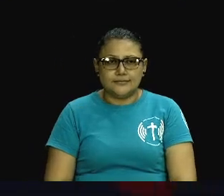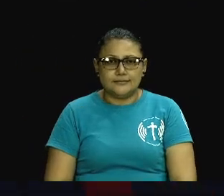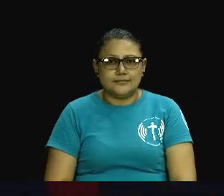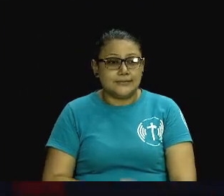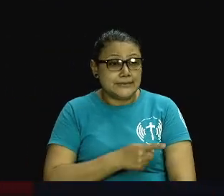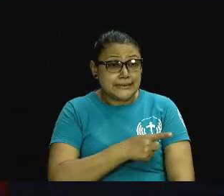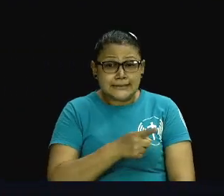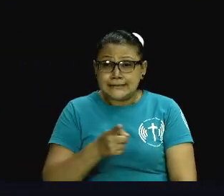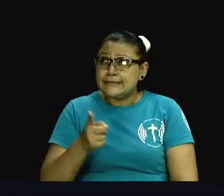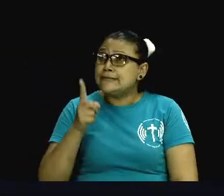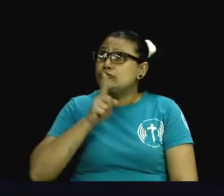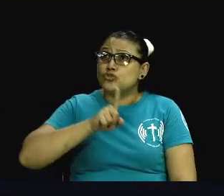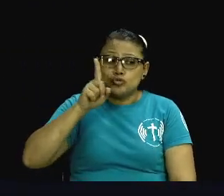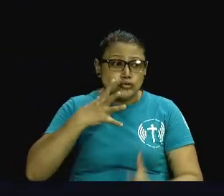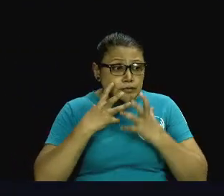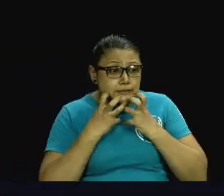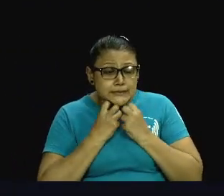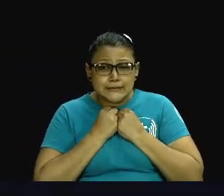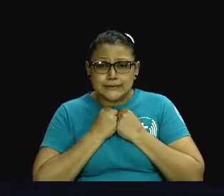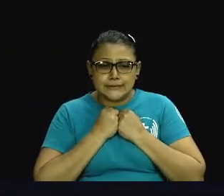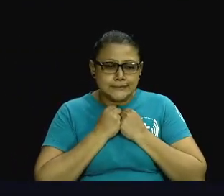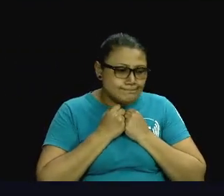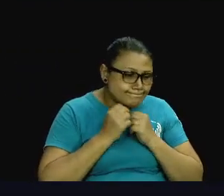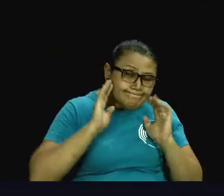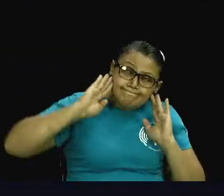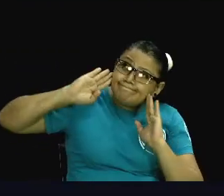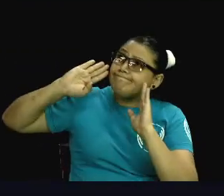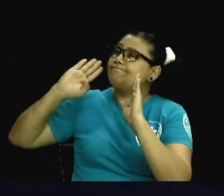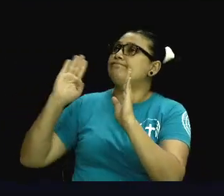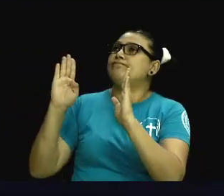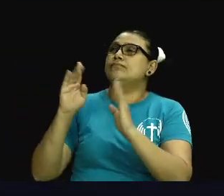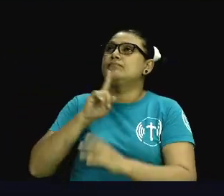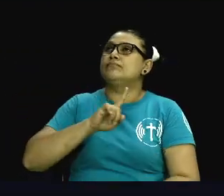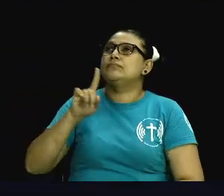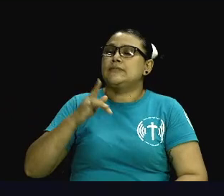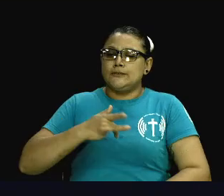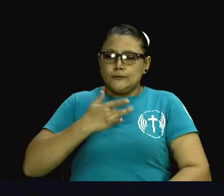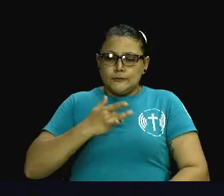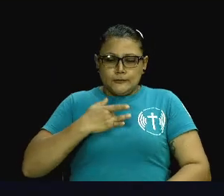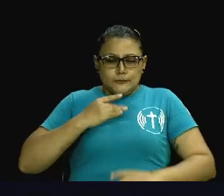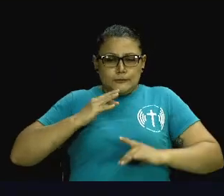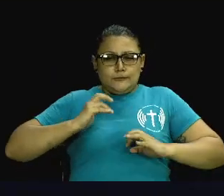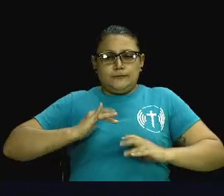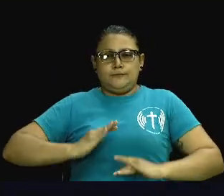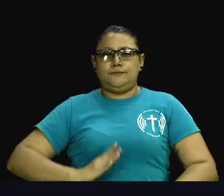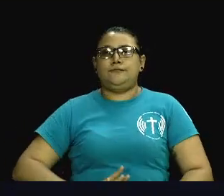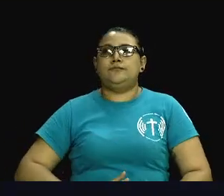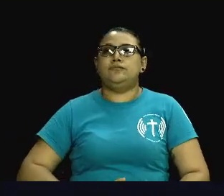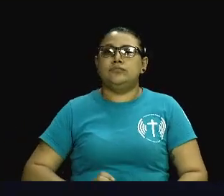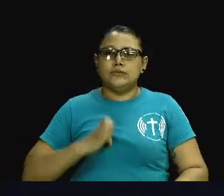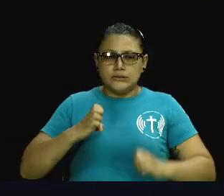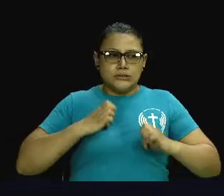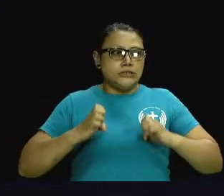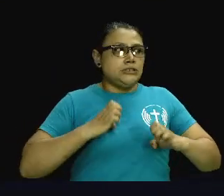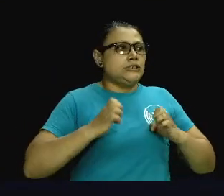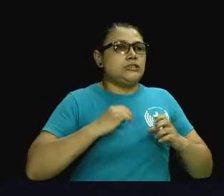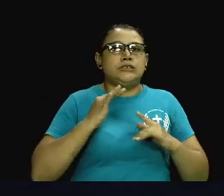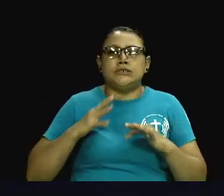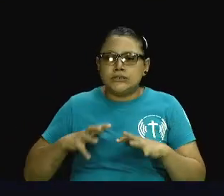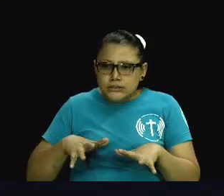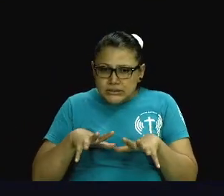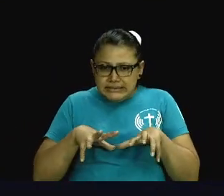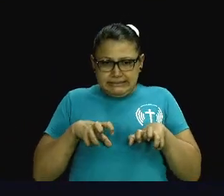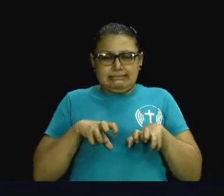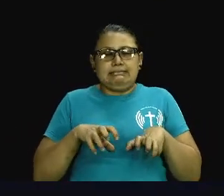quiere para nosotros que volvamos a él y que le entreguemos toda esa ansiedad que has traído en esta tarde porque porque